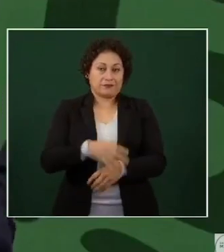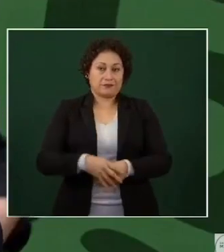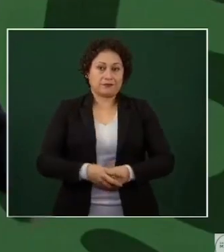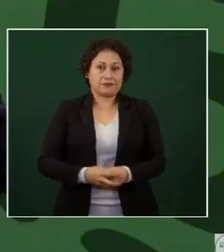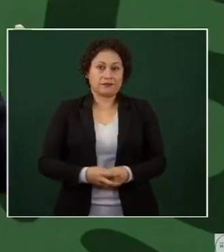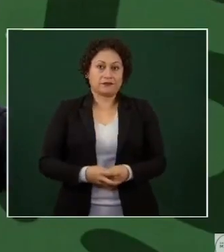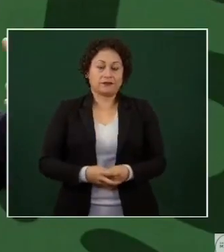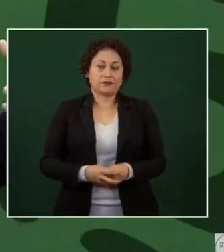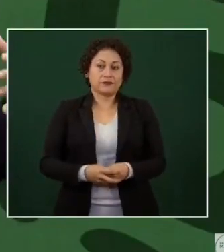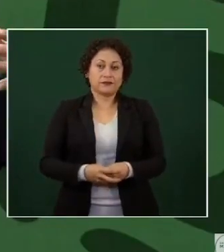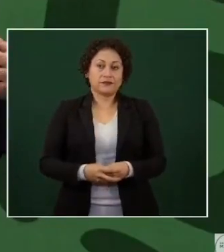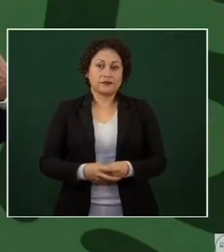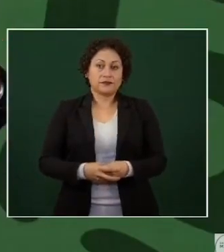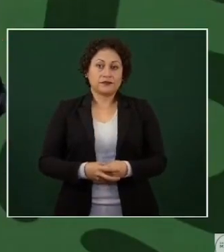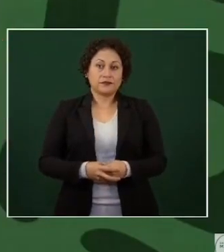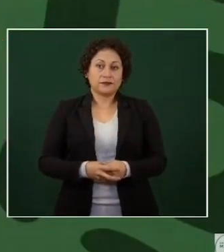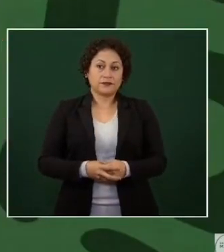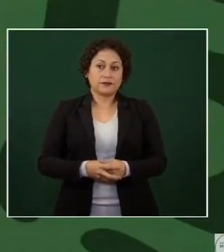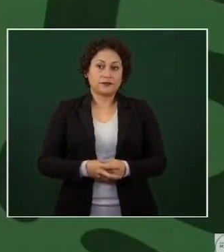Y